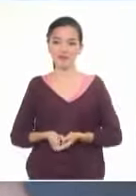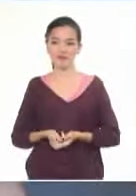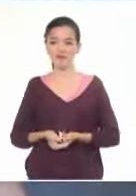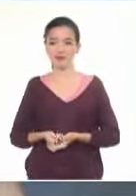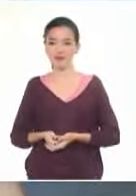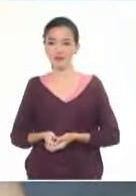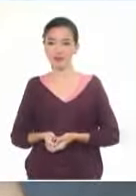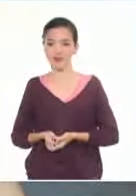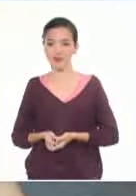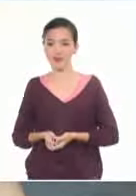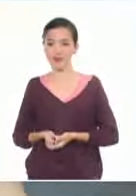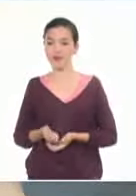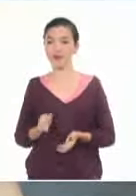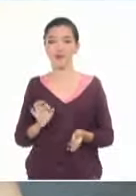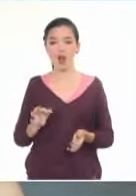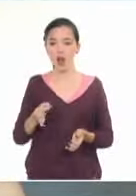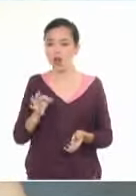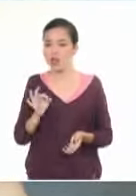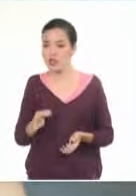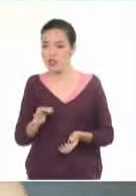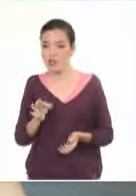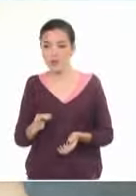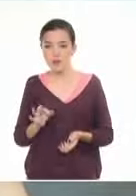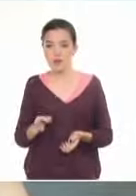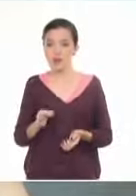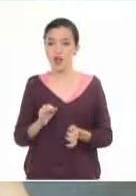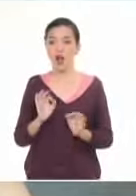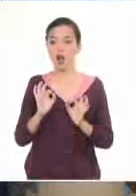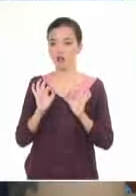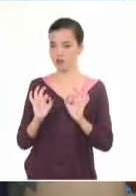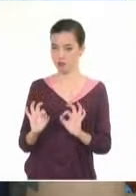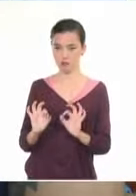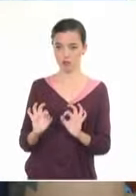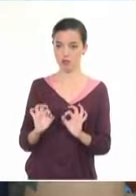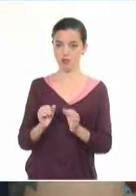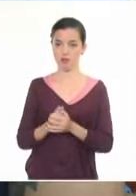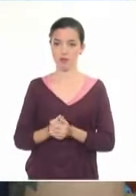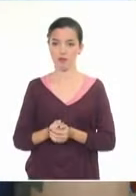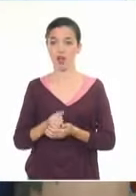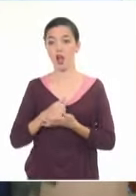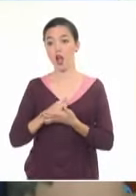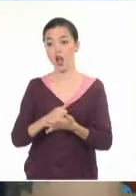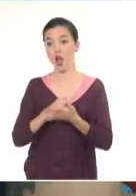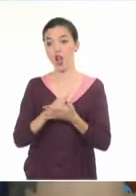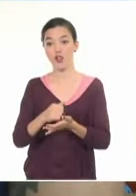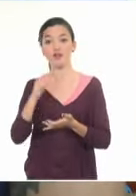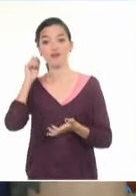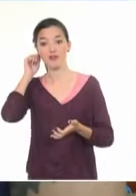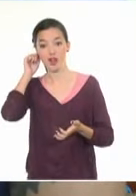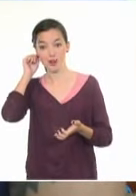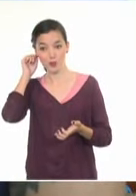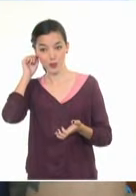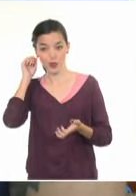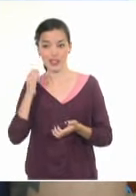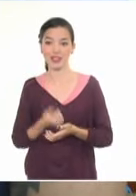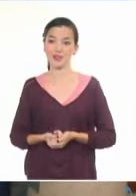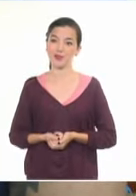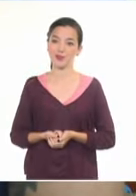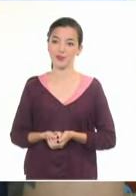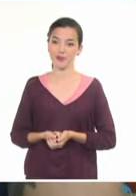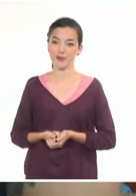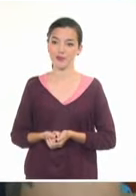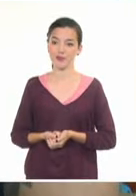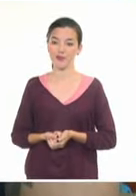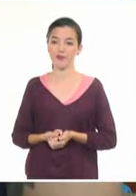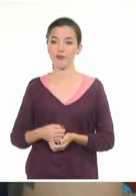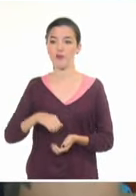se mantenga así, para que ayude a todas las mujeres que quieran hacerse. Mi abuela siempre me dijo, haz bien y no mire a quién. Nunca